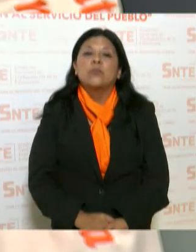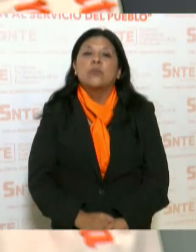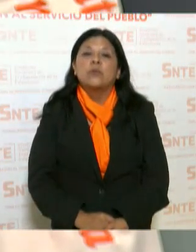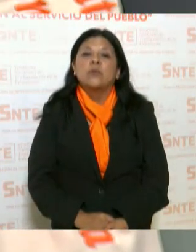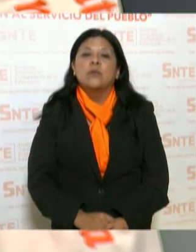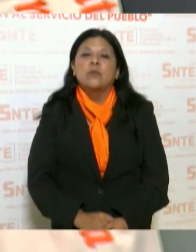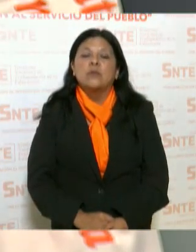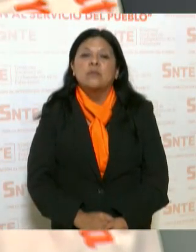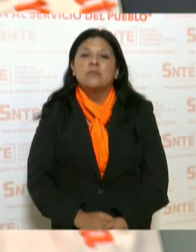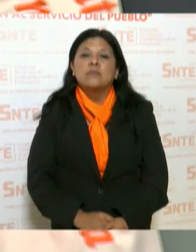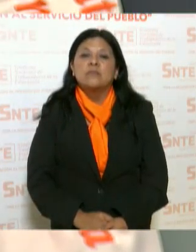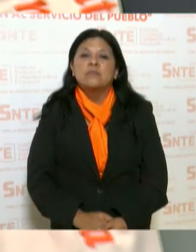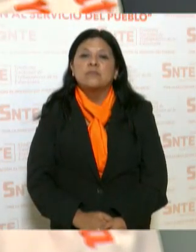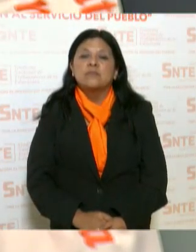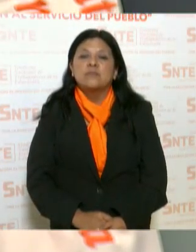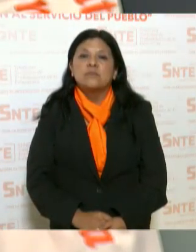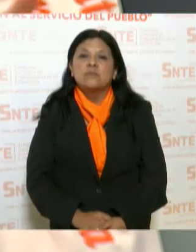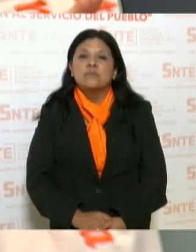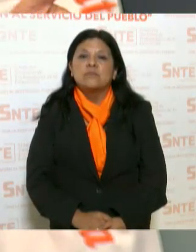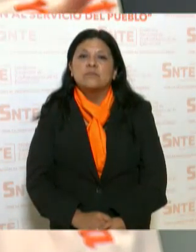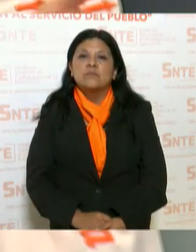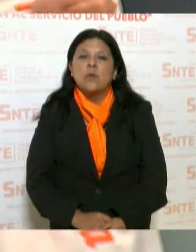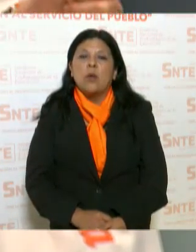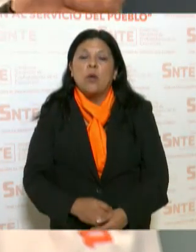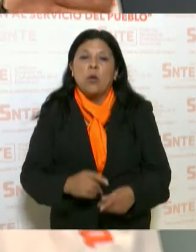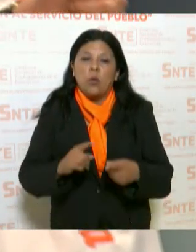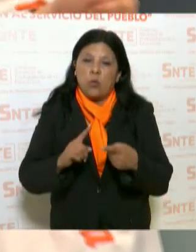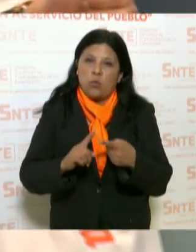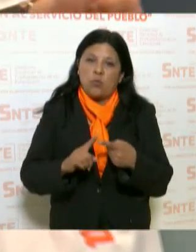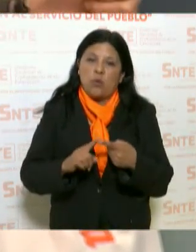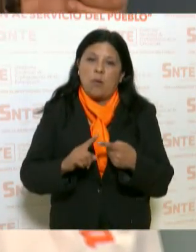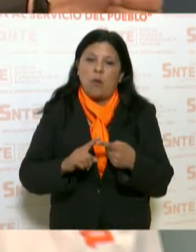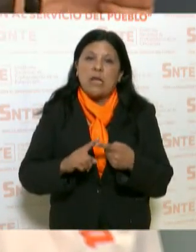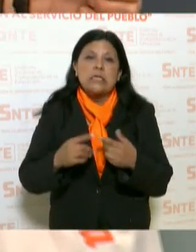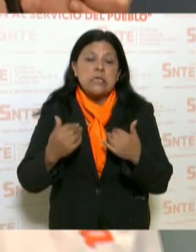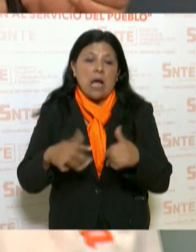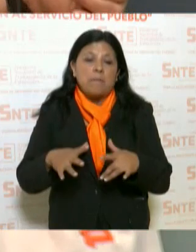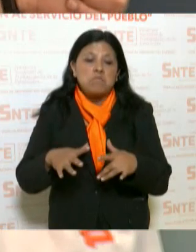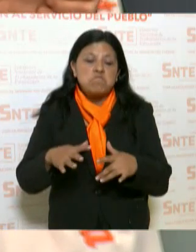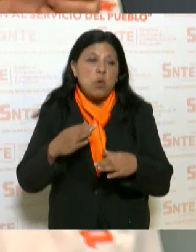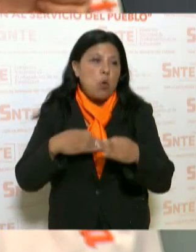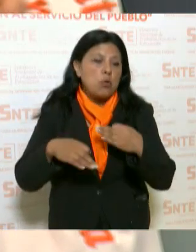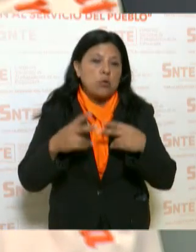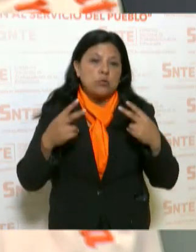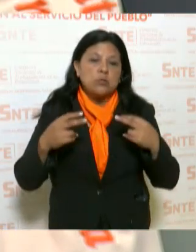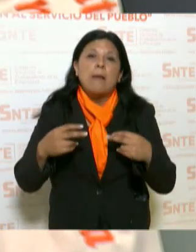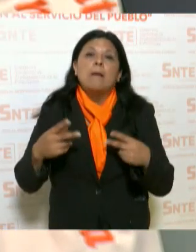complicado, pero en eso vamos. Uno, la basificación.